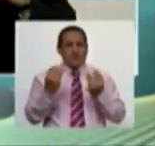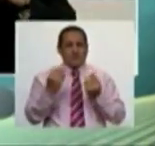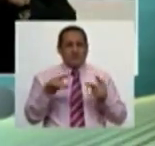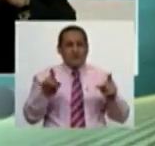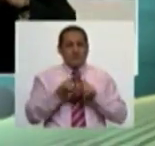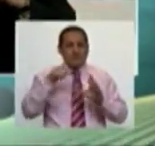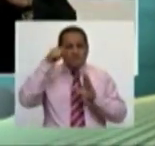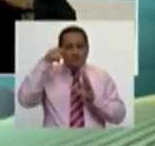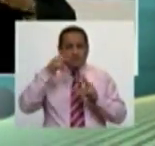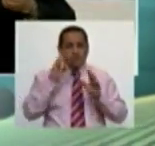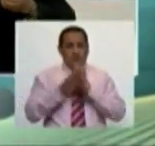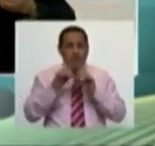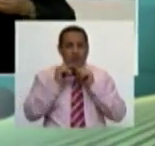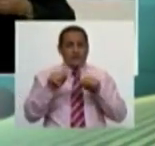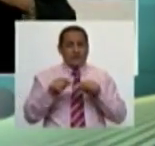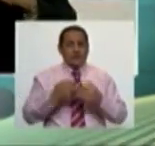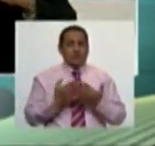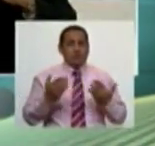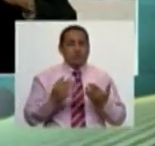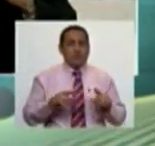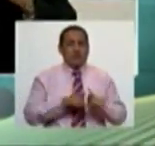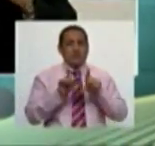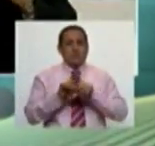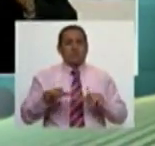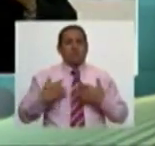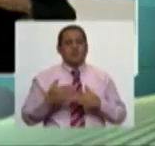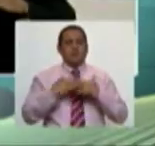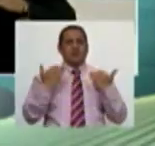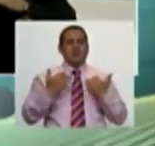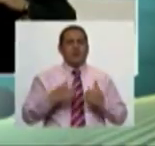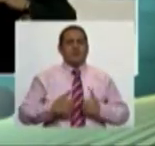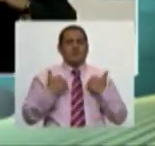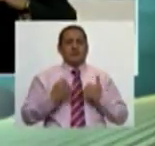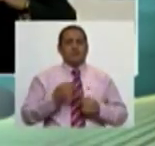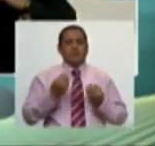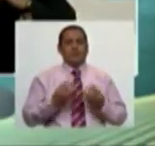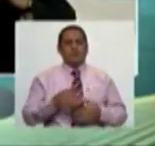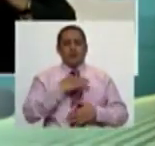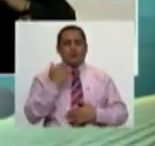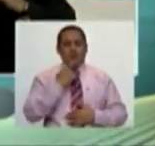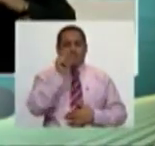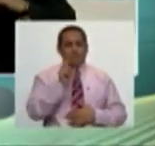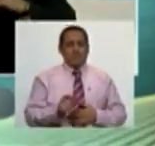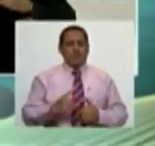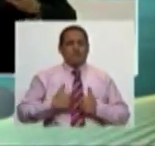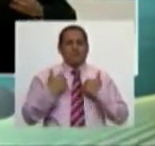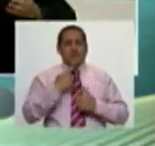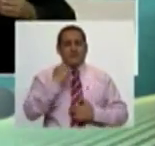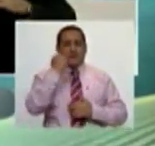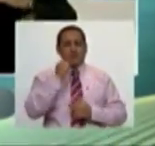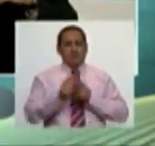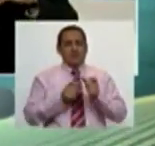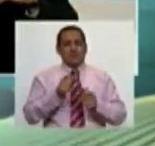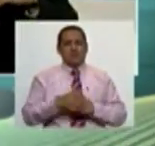sistema de cámaras de vigilancia, o estas, por el contrario, podrían ser perjudiciales porque afectarían los derechos a la intimidad,